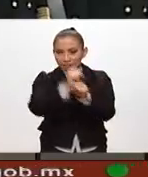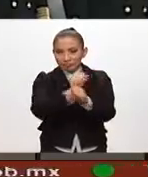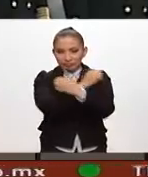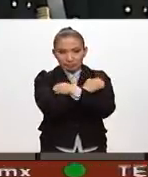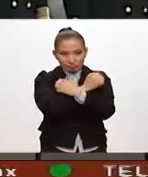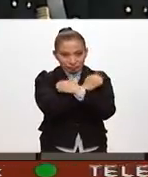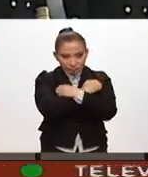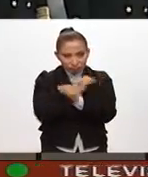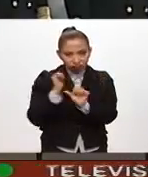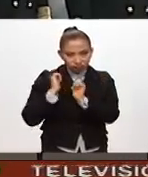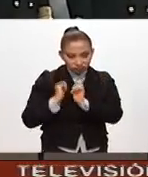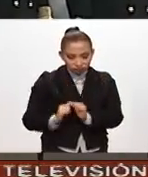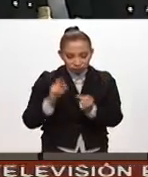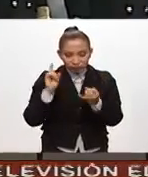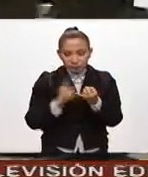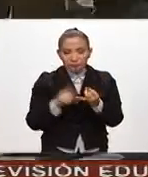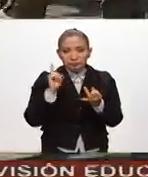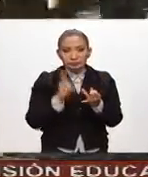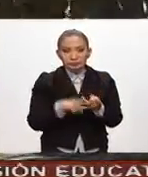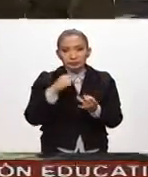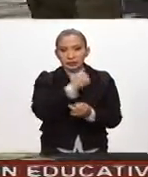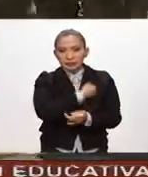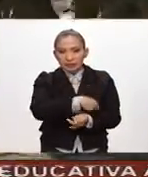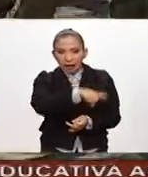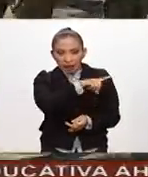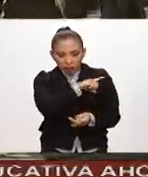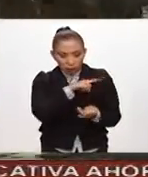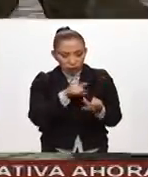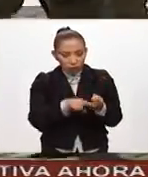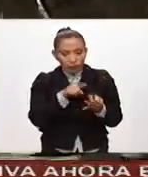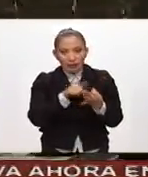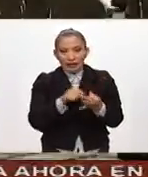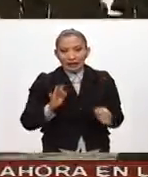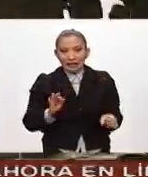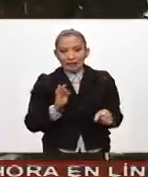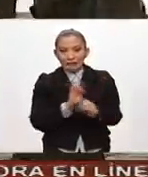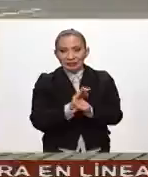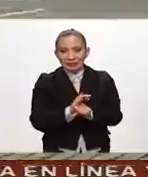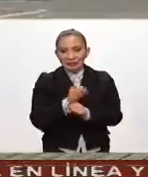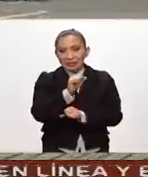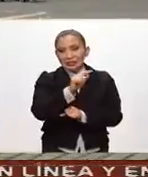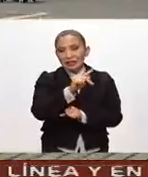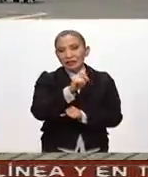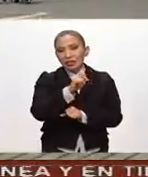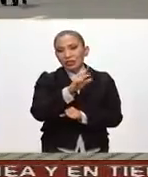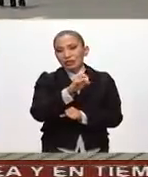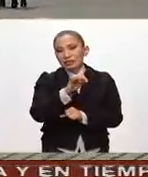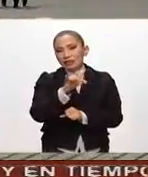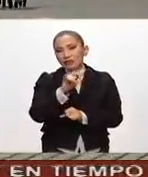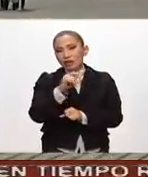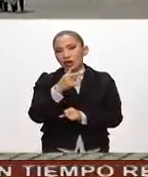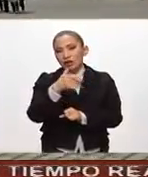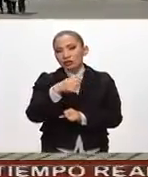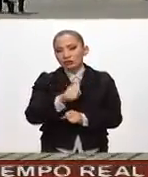de Educación Pública, Aurelio Nuño, de Salud, José Narro, y de la Defensa, Salvador